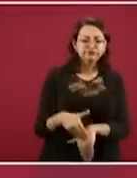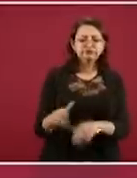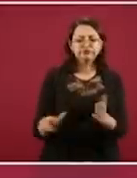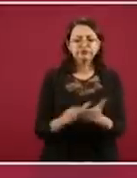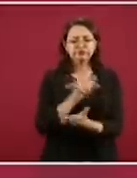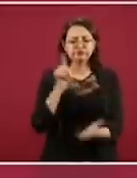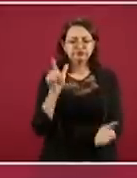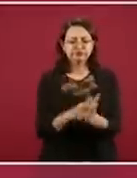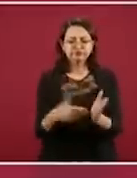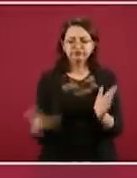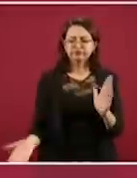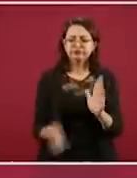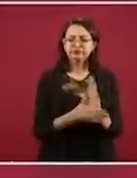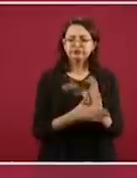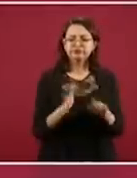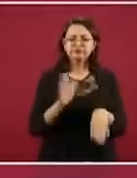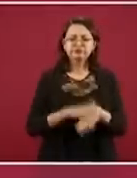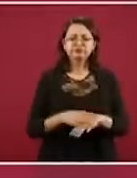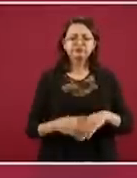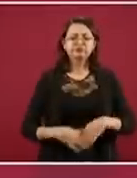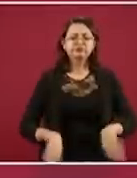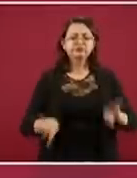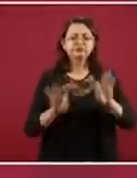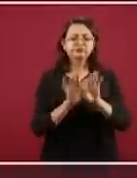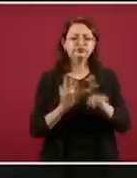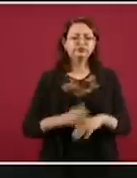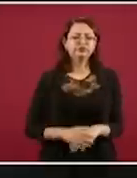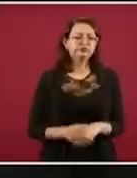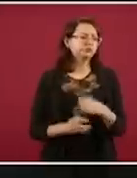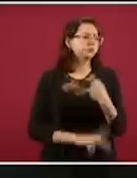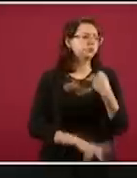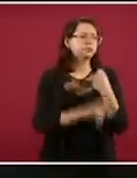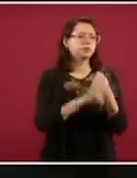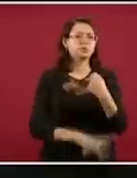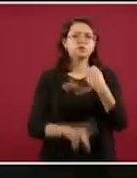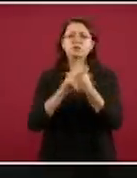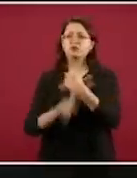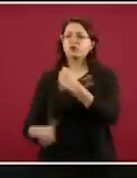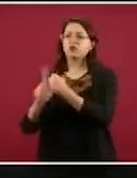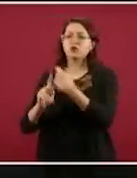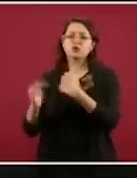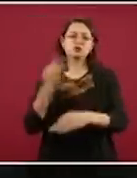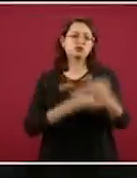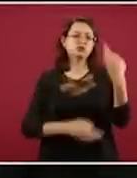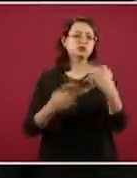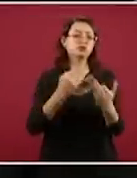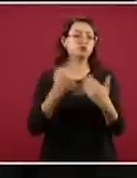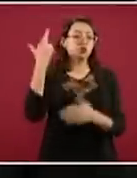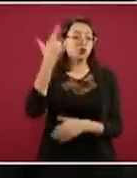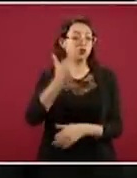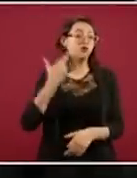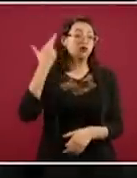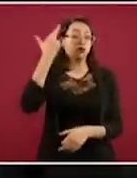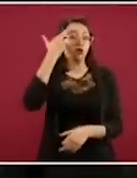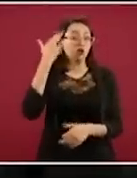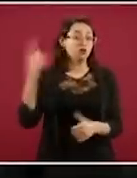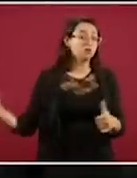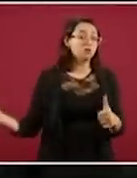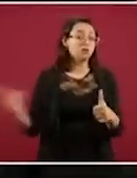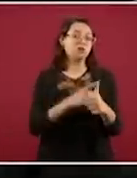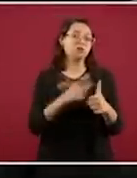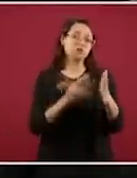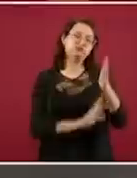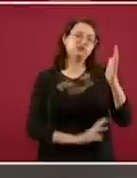a nuestras constituciones, todos los países, que es la ley de leyes,